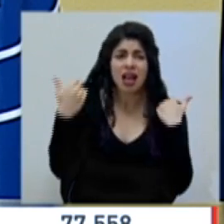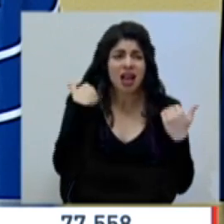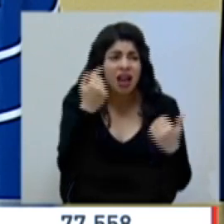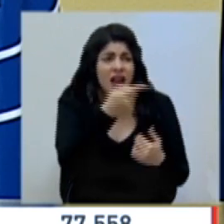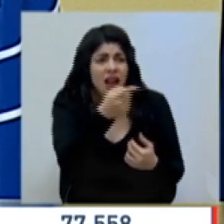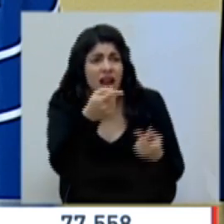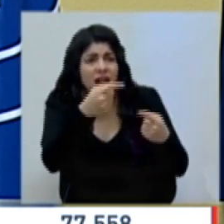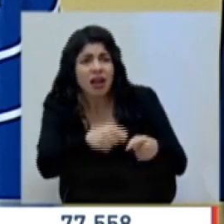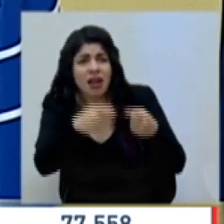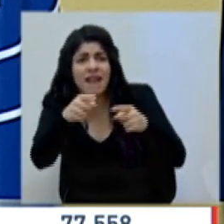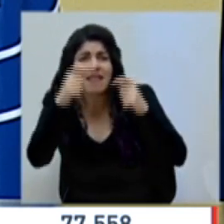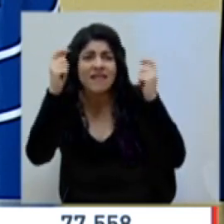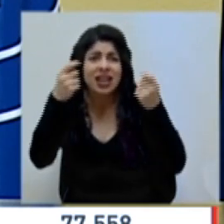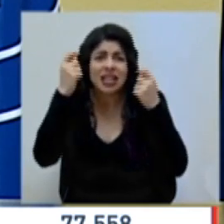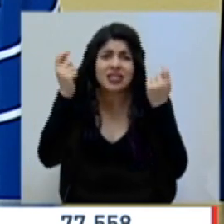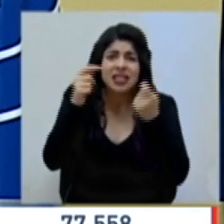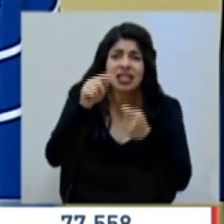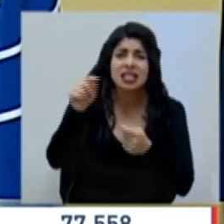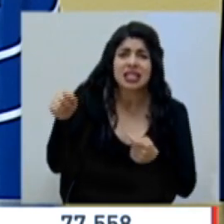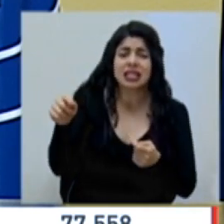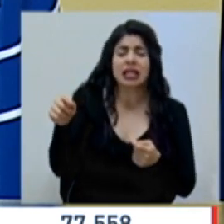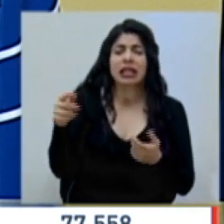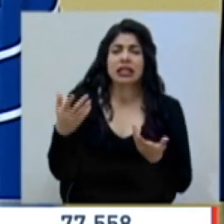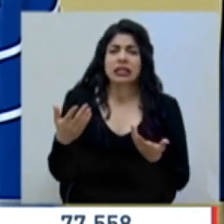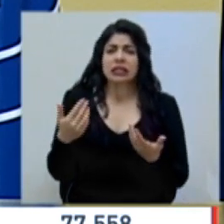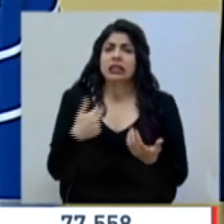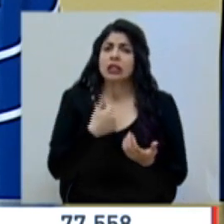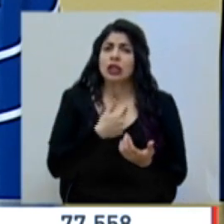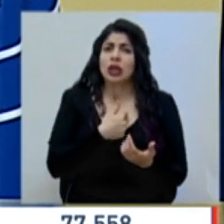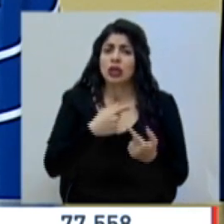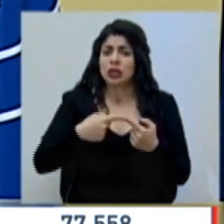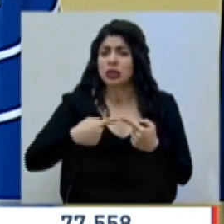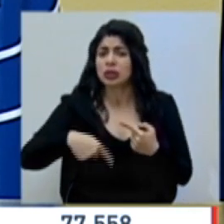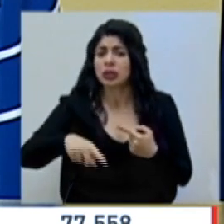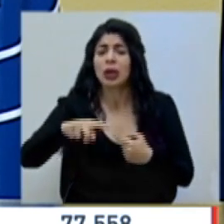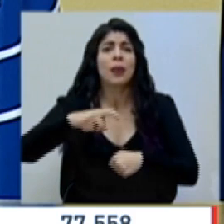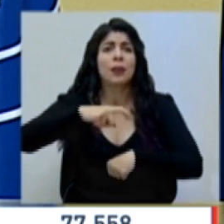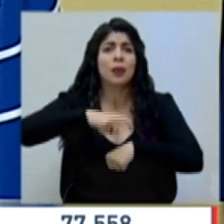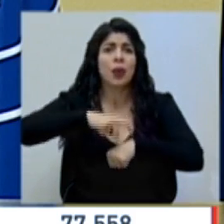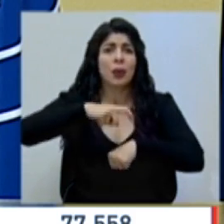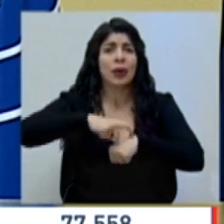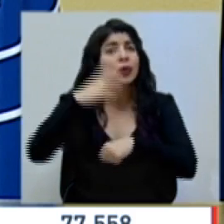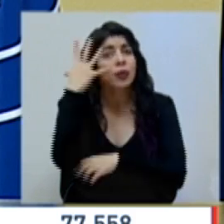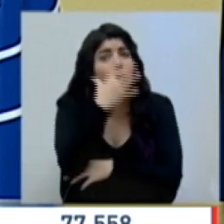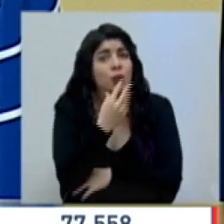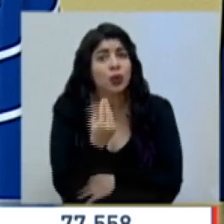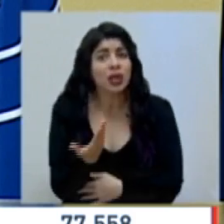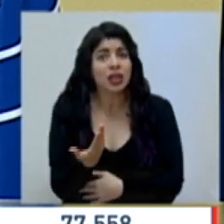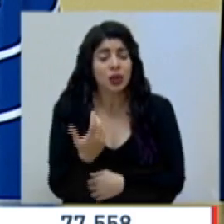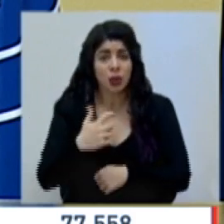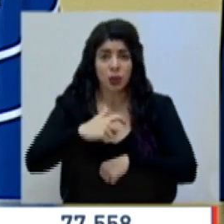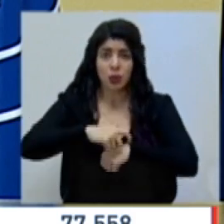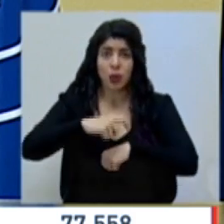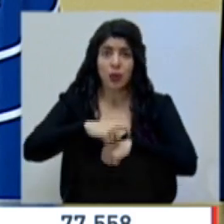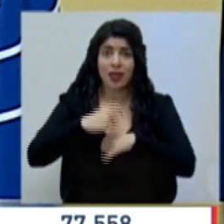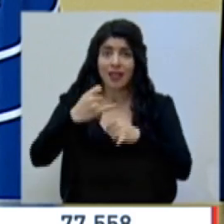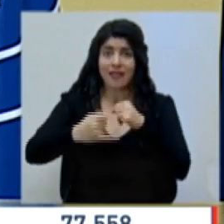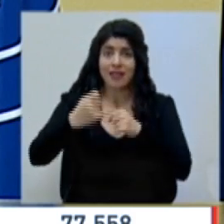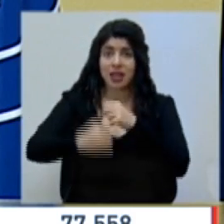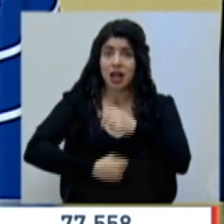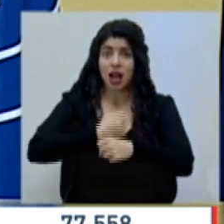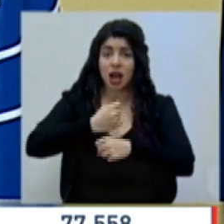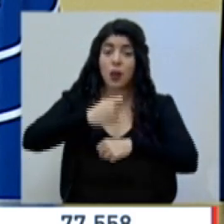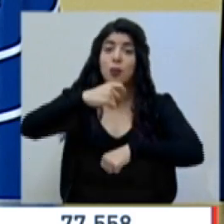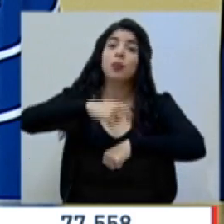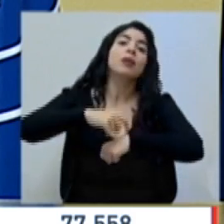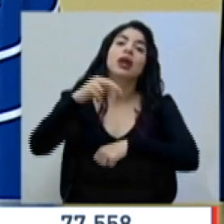naturaleza. Nos enfilamos hacia una época muy bonita, que es la época de fin de año, la época